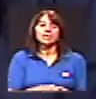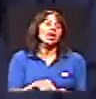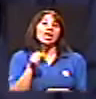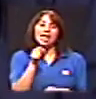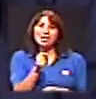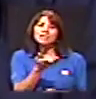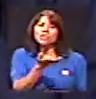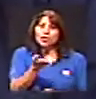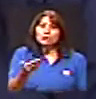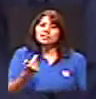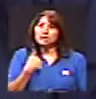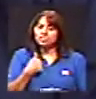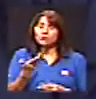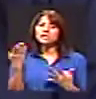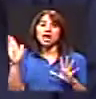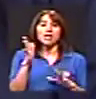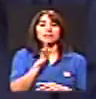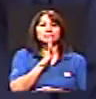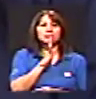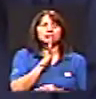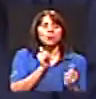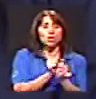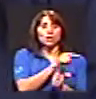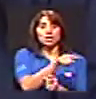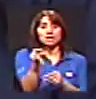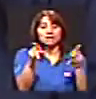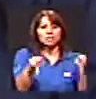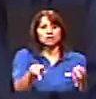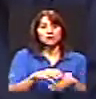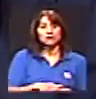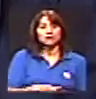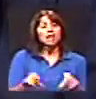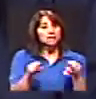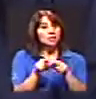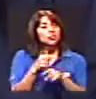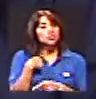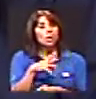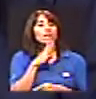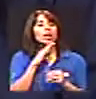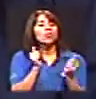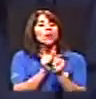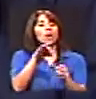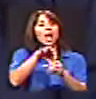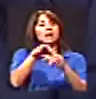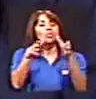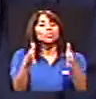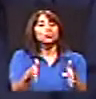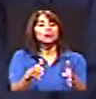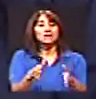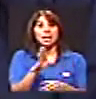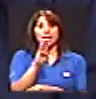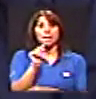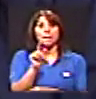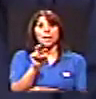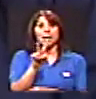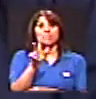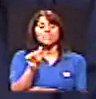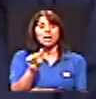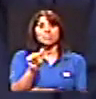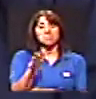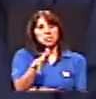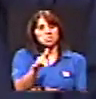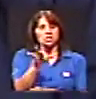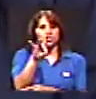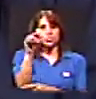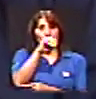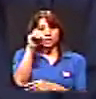cosas que yo he venido conversando con ellos, lo mismo que con los agricultores. Barba tiene un 5 o 8% de población activa dedicado en el